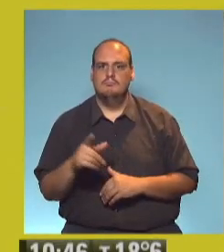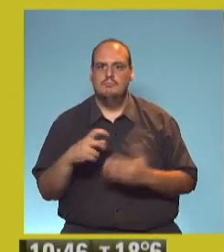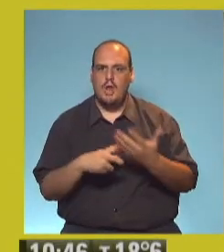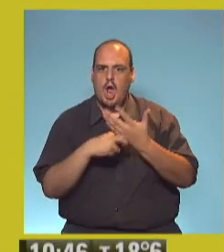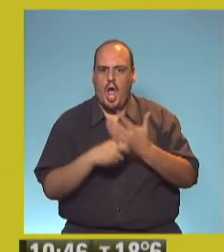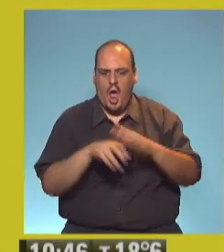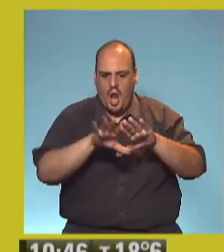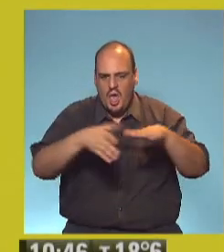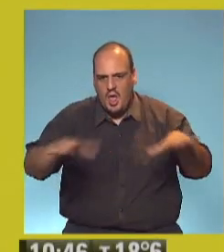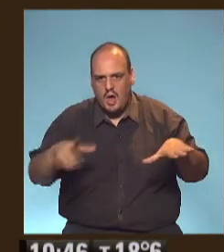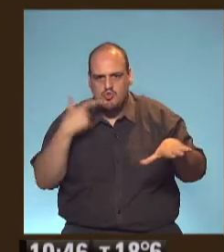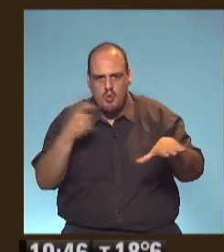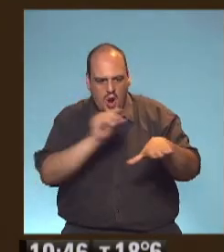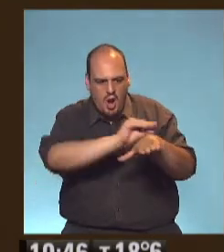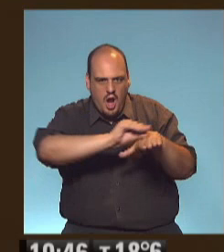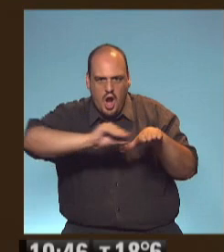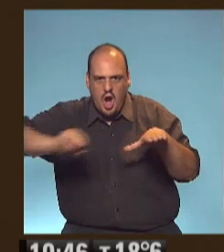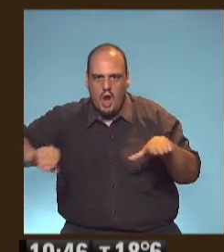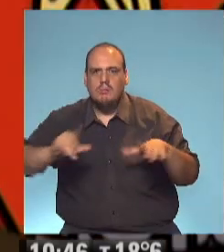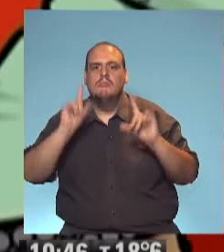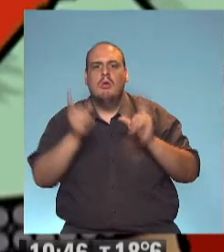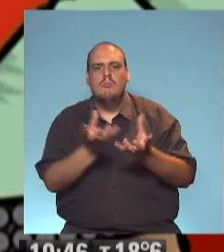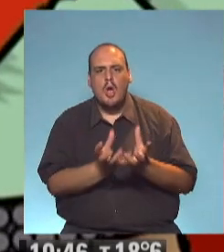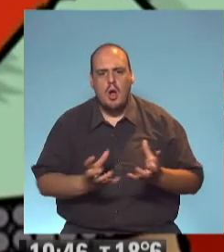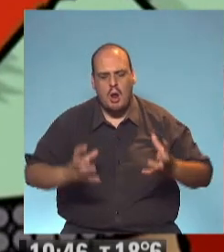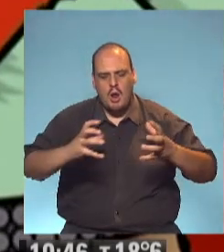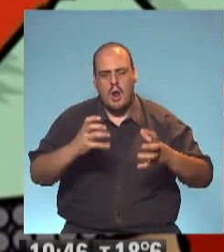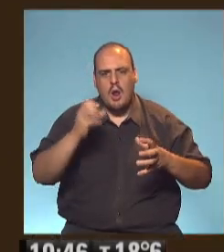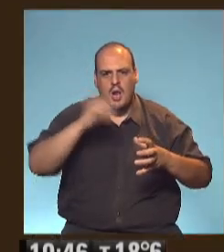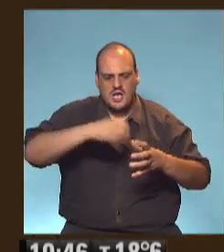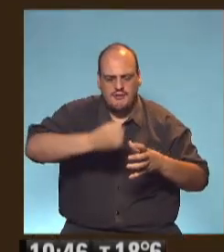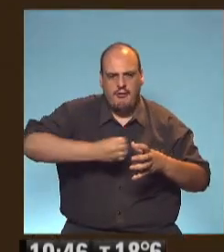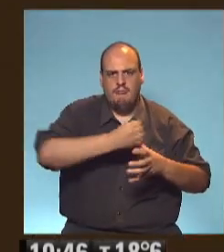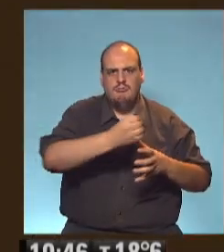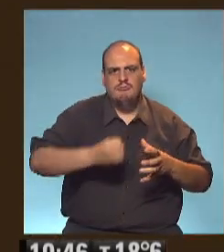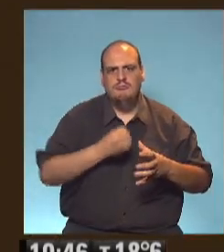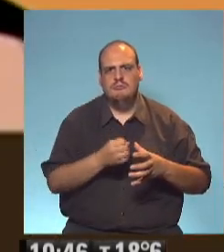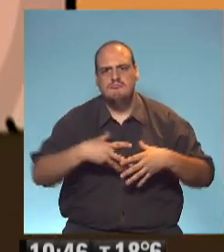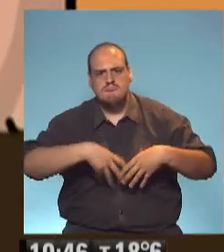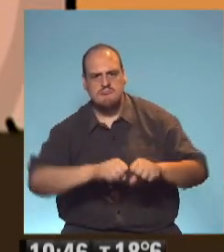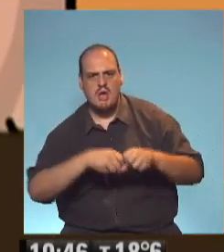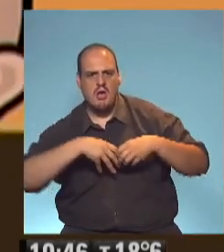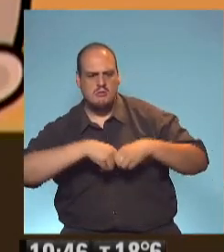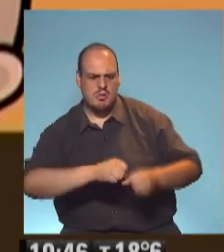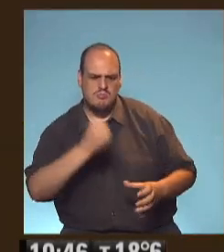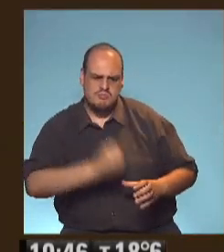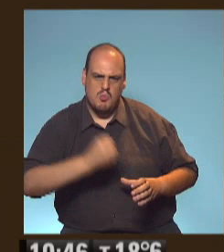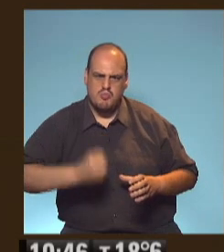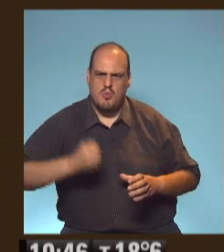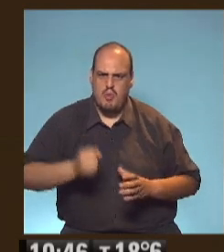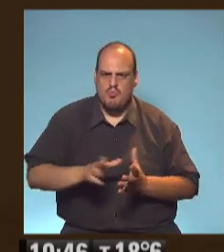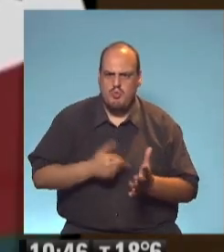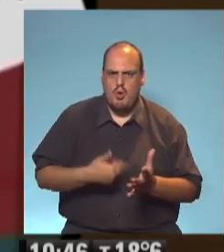Carne con cuero, la sabrosa carbonada, mazamorra bien pisada,